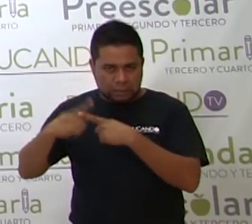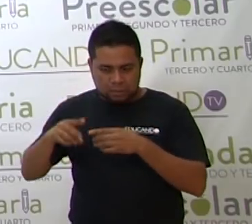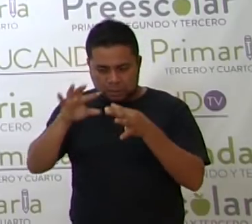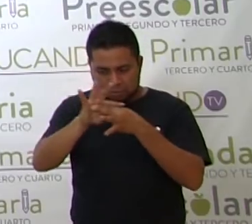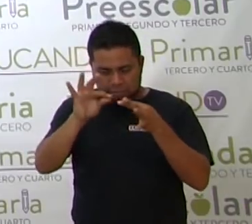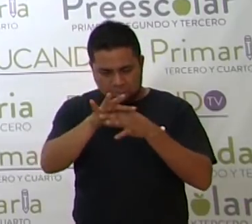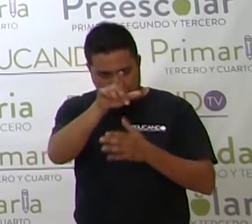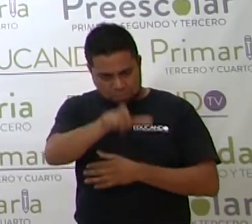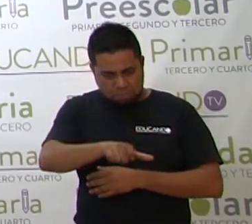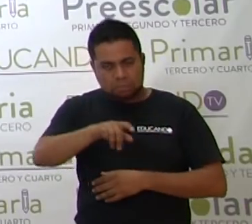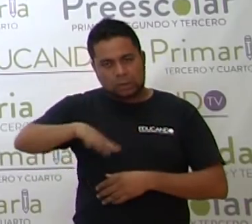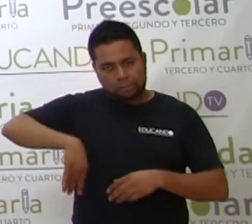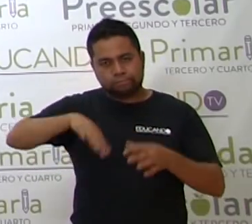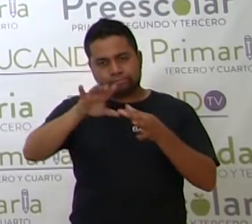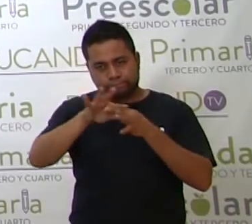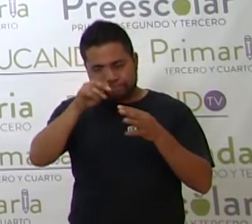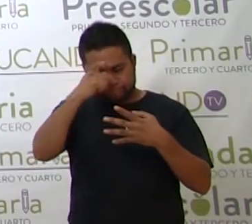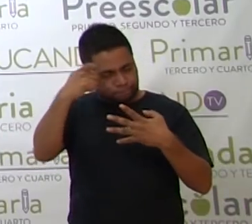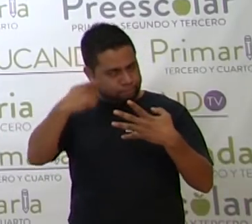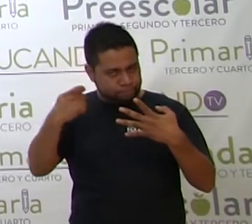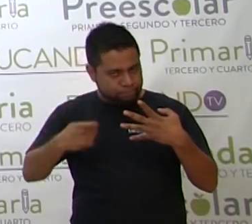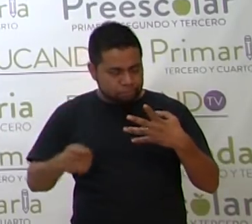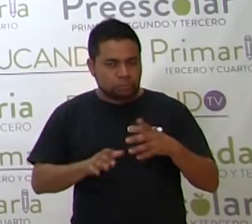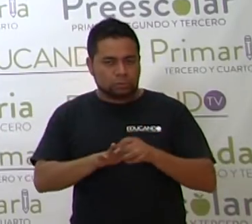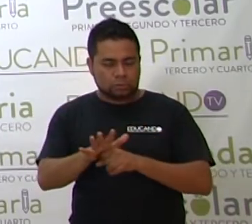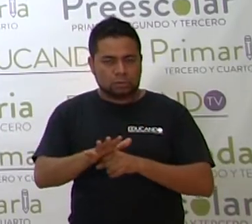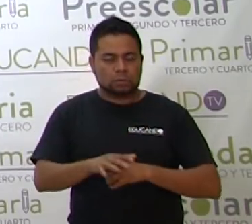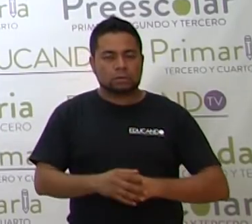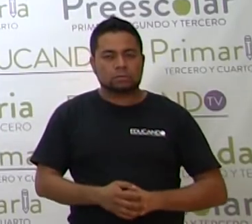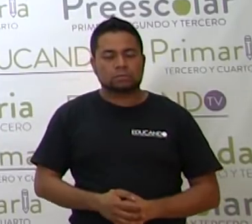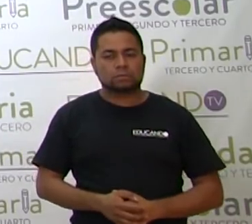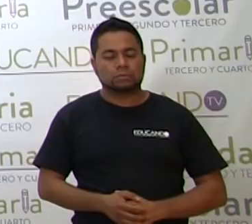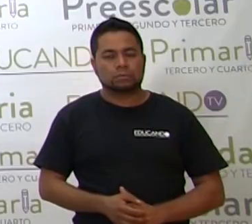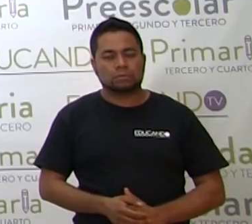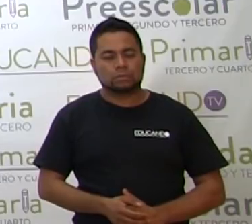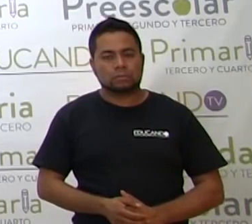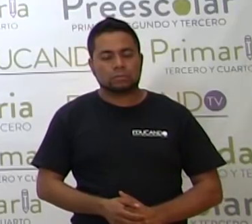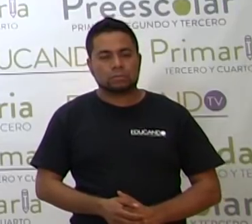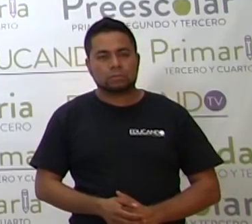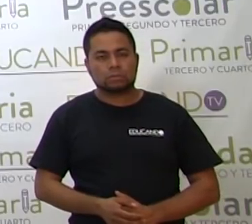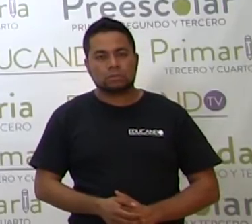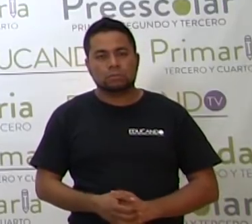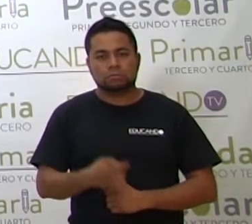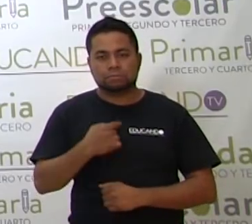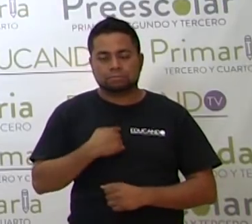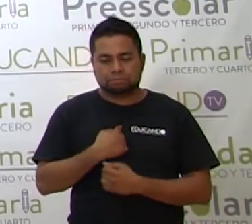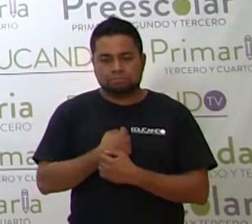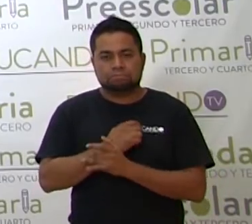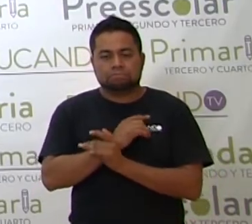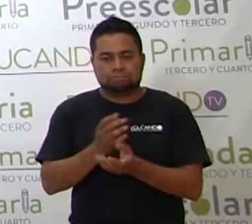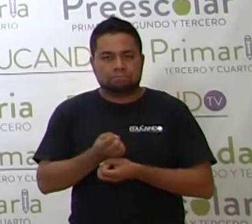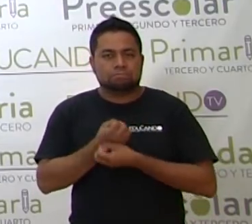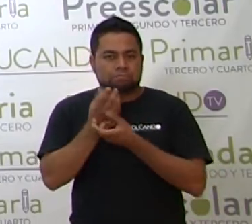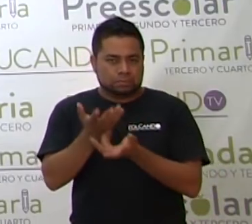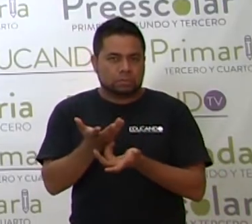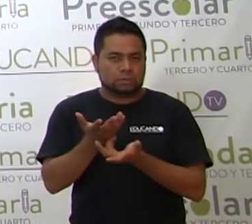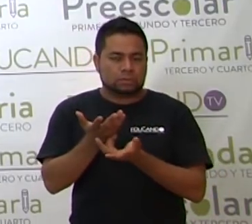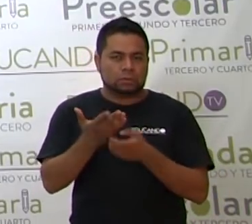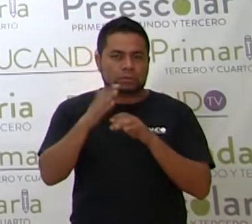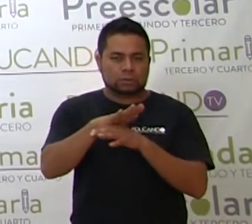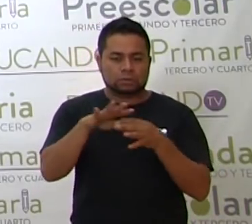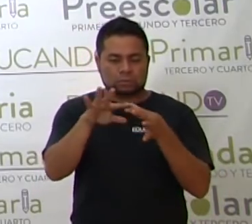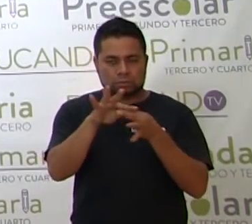ya conocemos. Bien, hablamos ya de lo que es